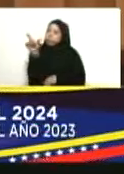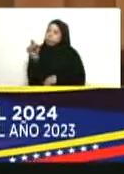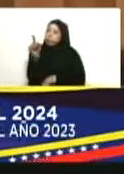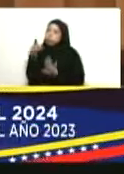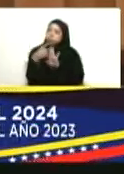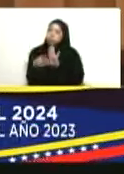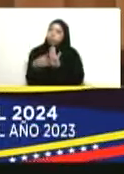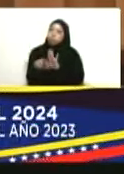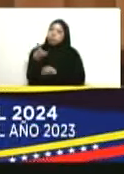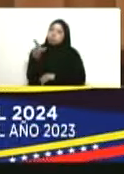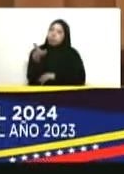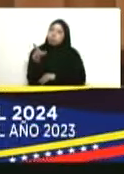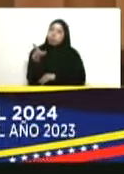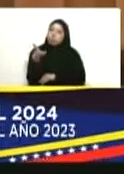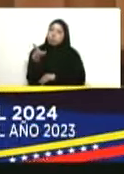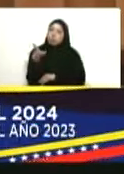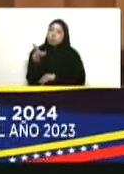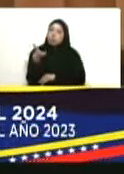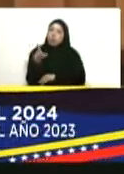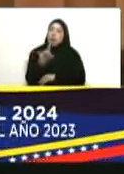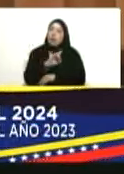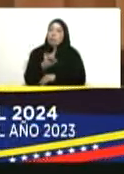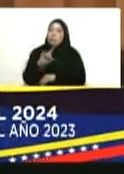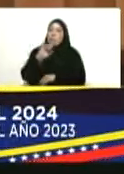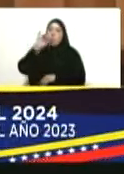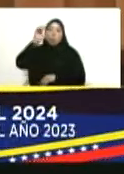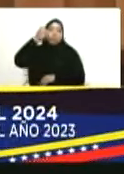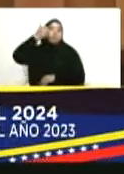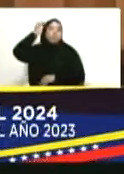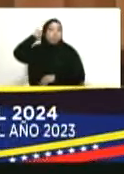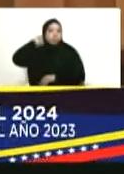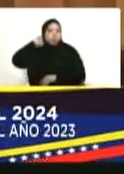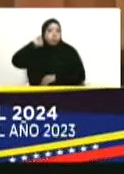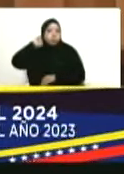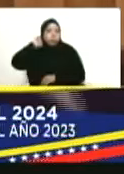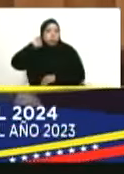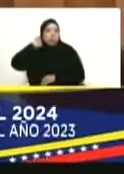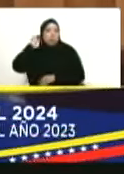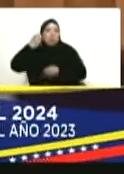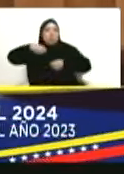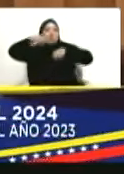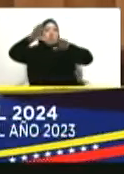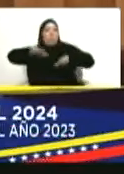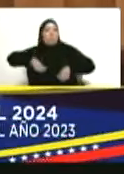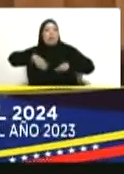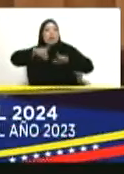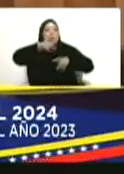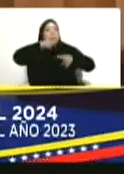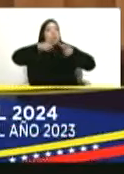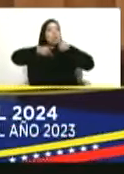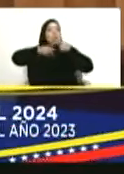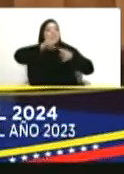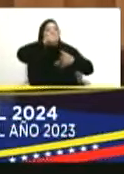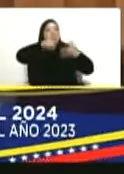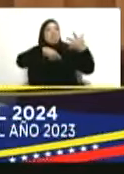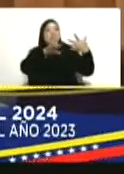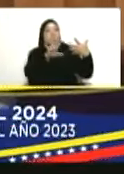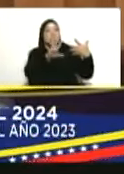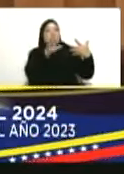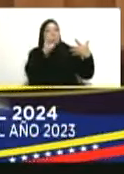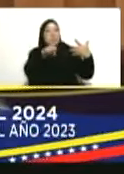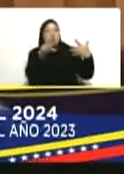Y también doña Violencia gritó, suspenda ese referéndum, y dio la orden.